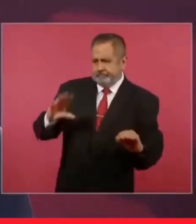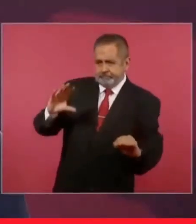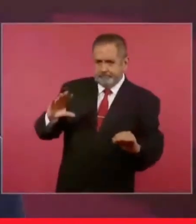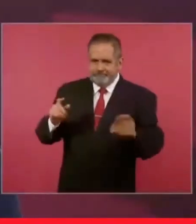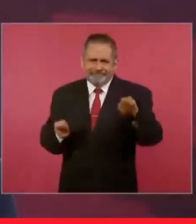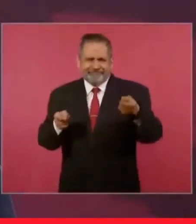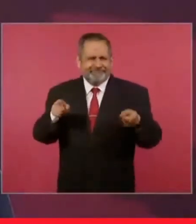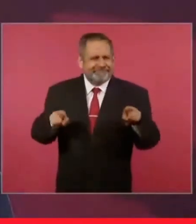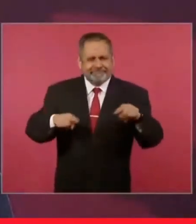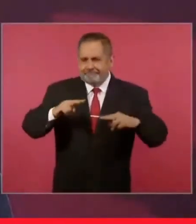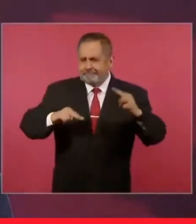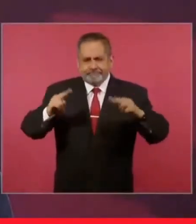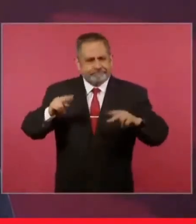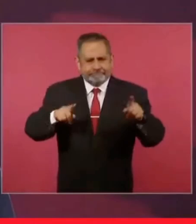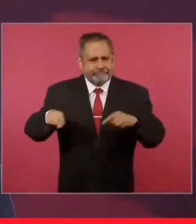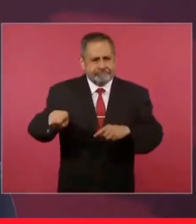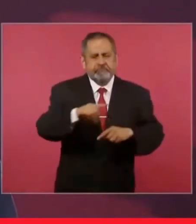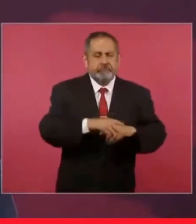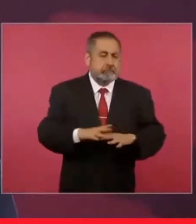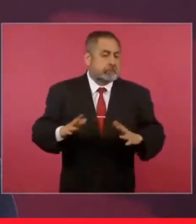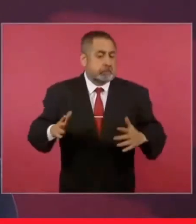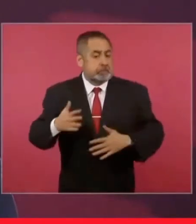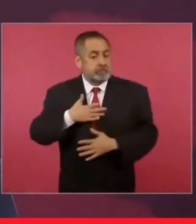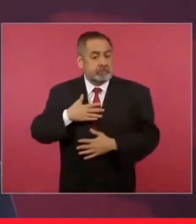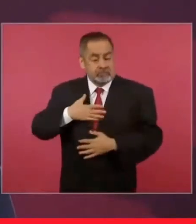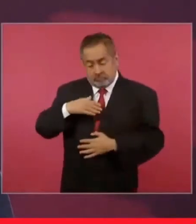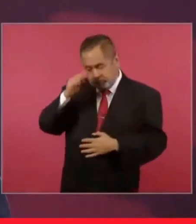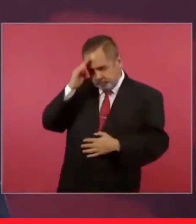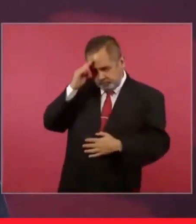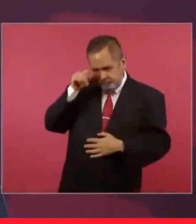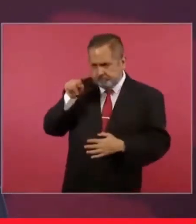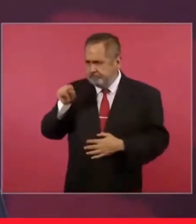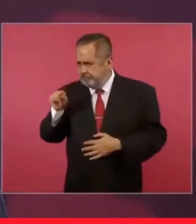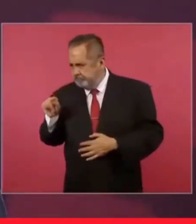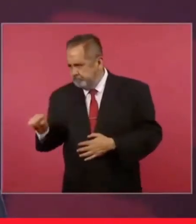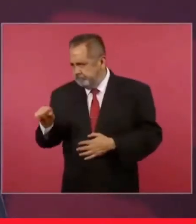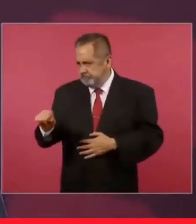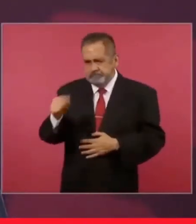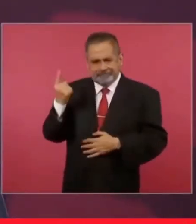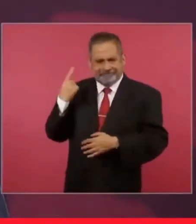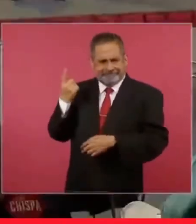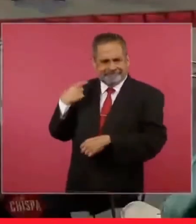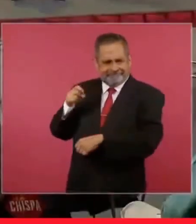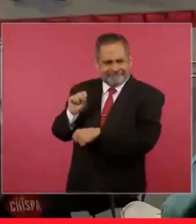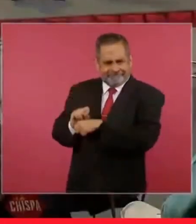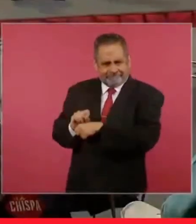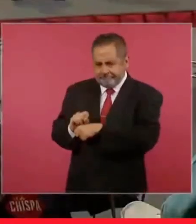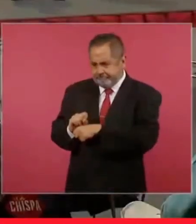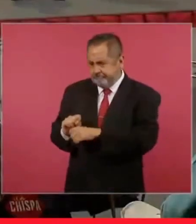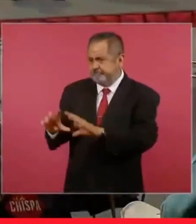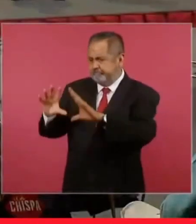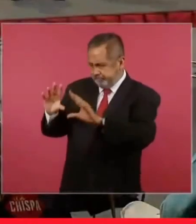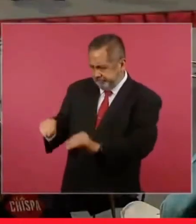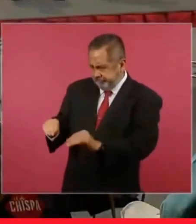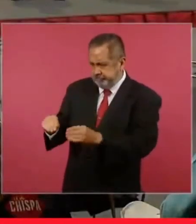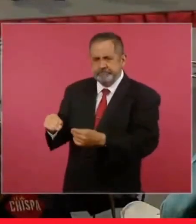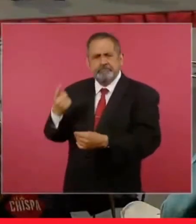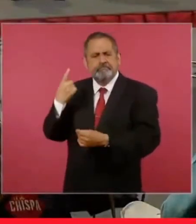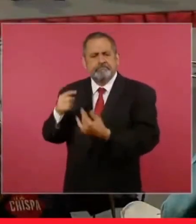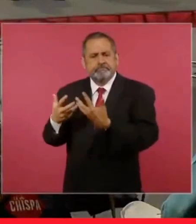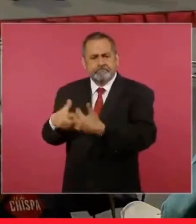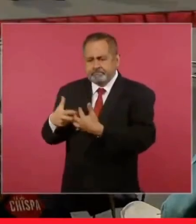habíamos determinado que ciertos equipos estuvieran en mantenimiento en estas semanas. Sin embargo, como ya lo